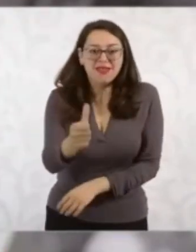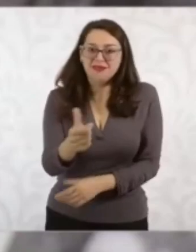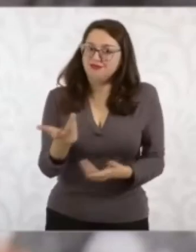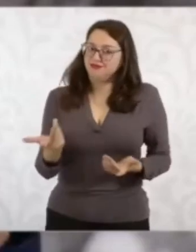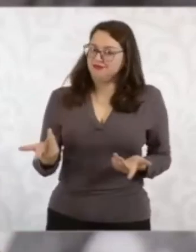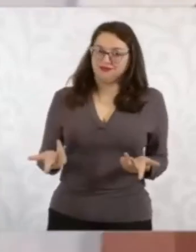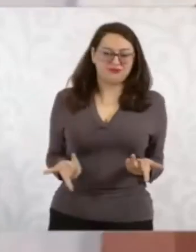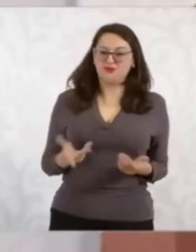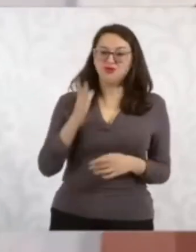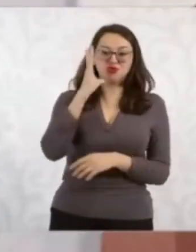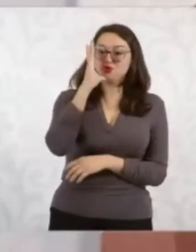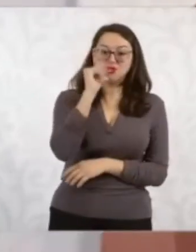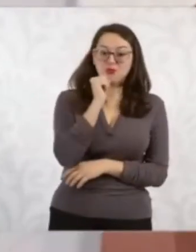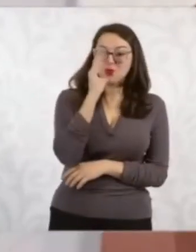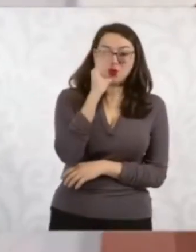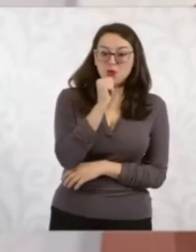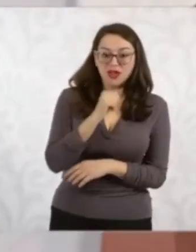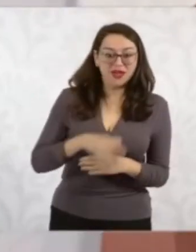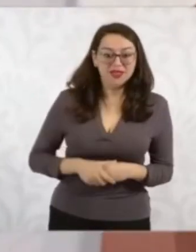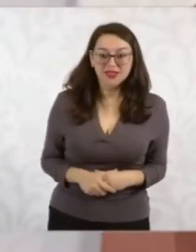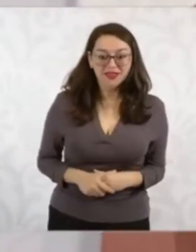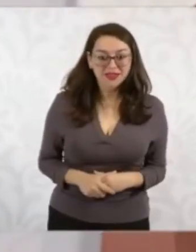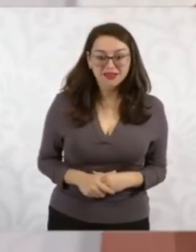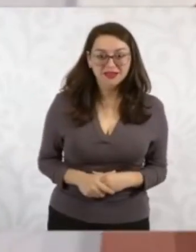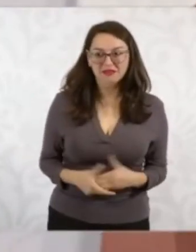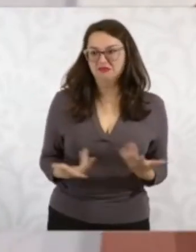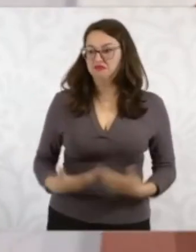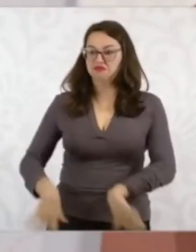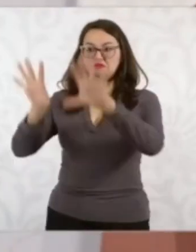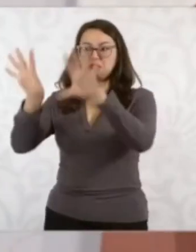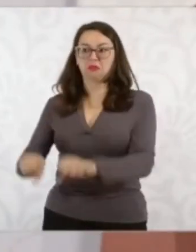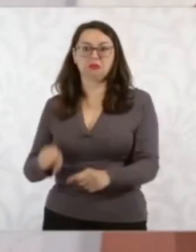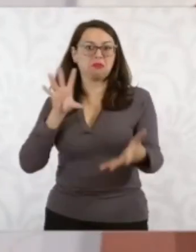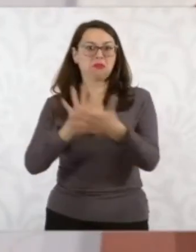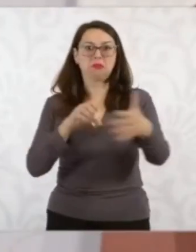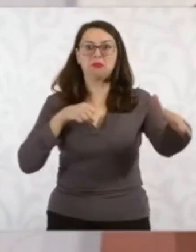pruebas para poder proceder en una